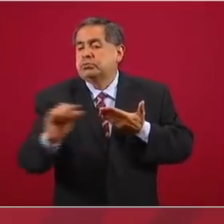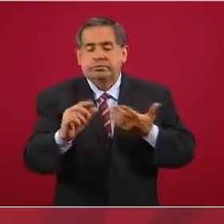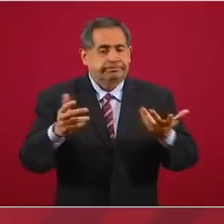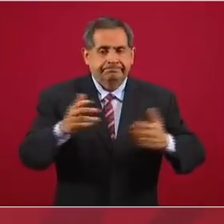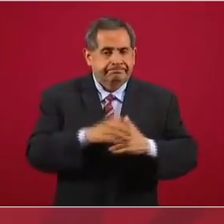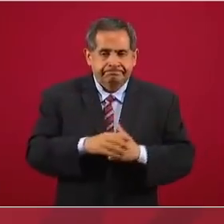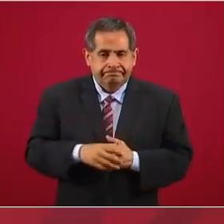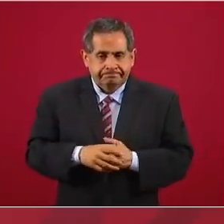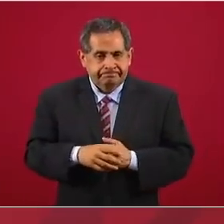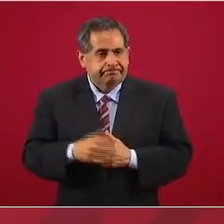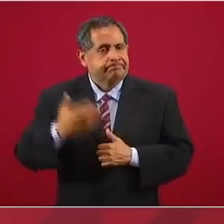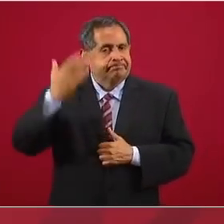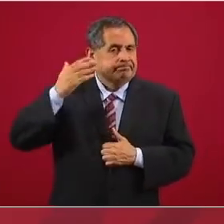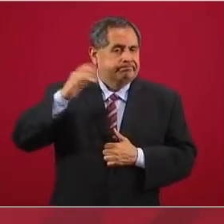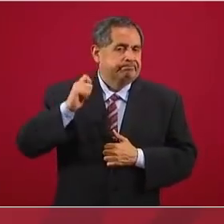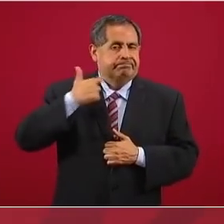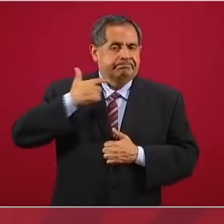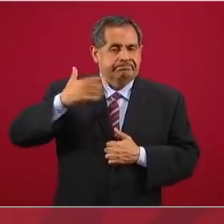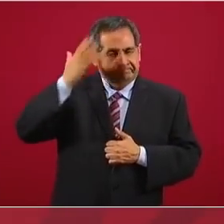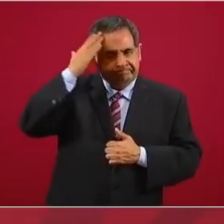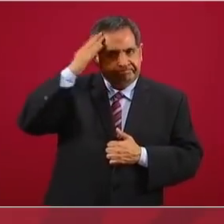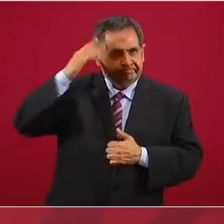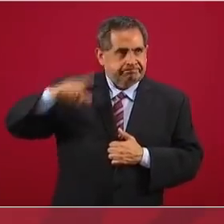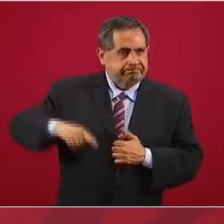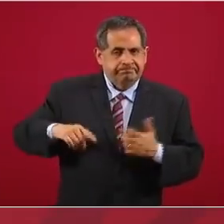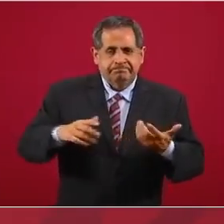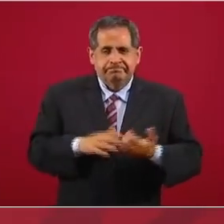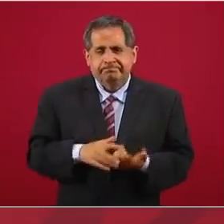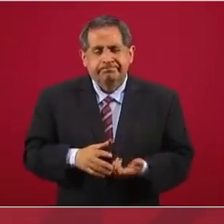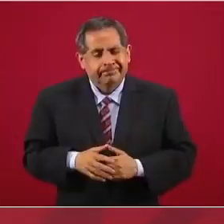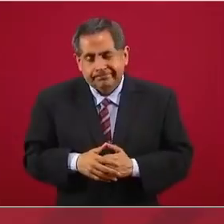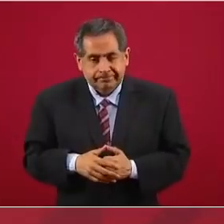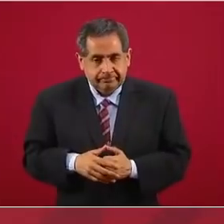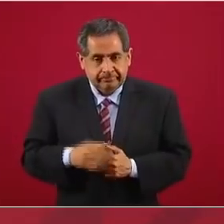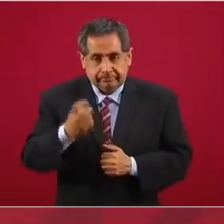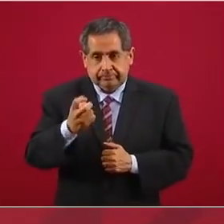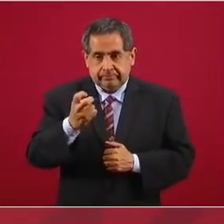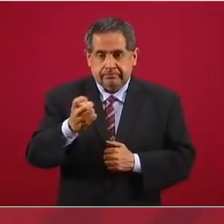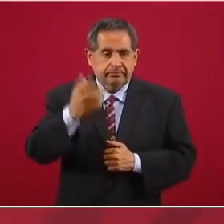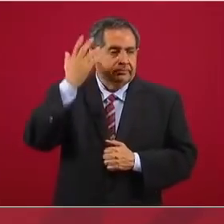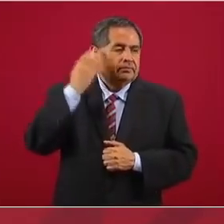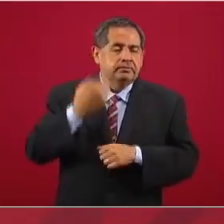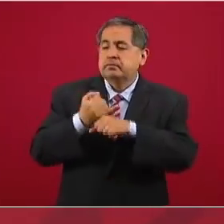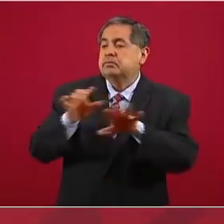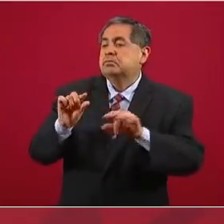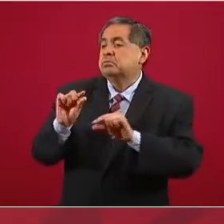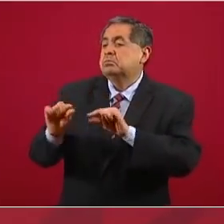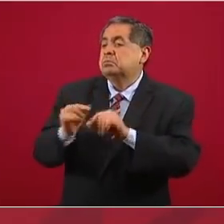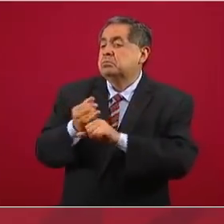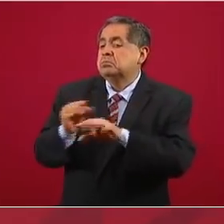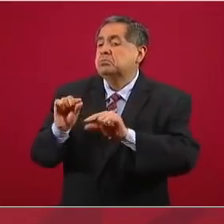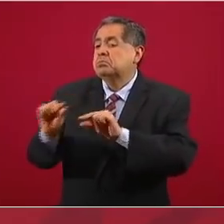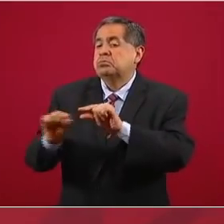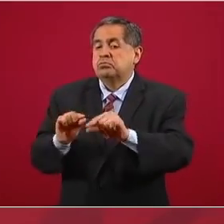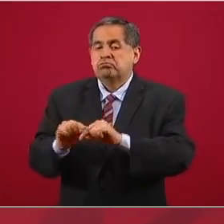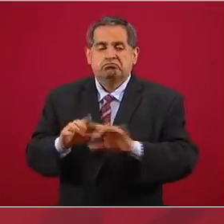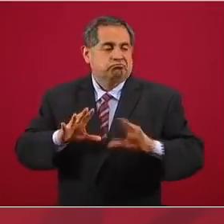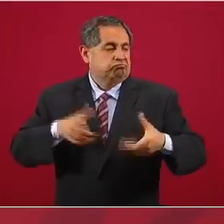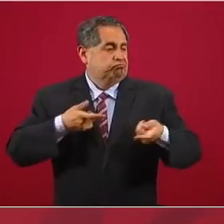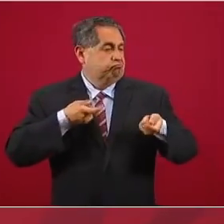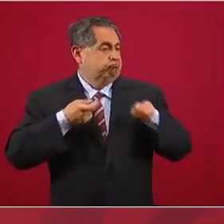a los de arriba. Eso es lo que se le informaba a la gente, porque tenían